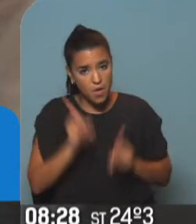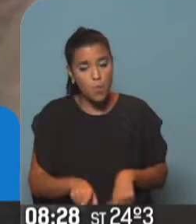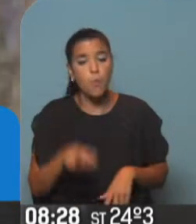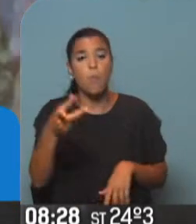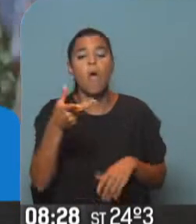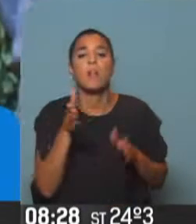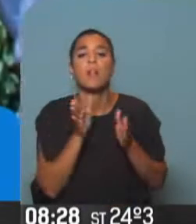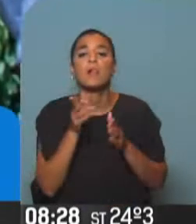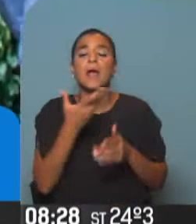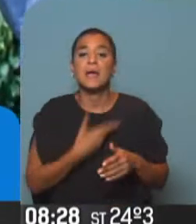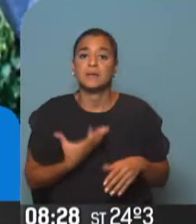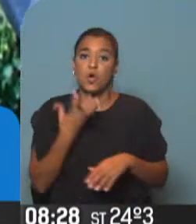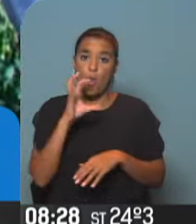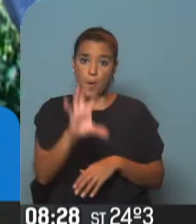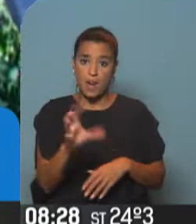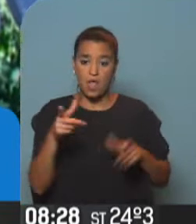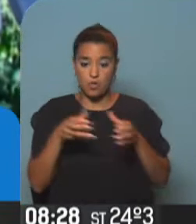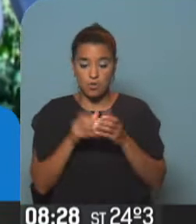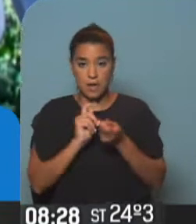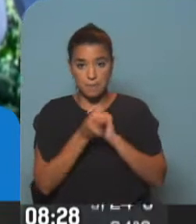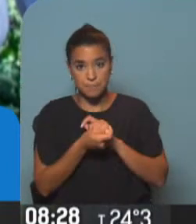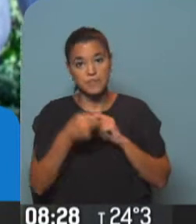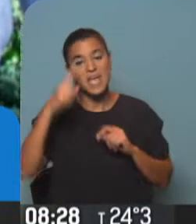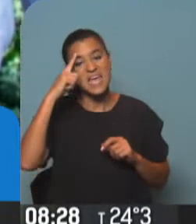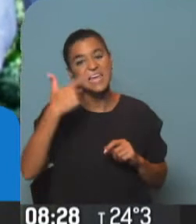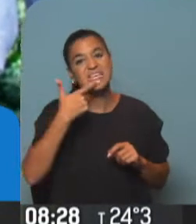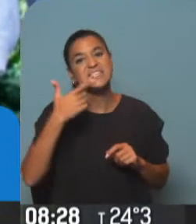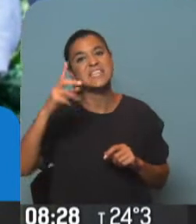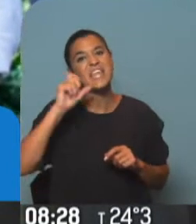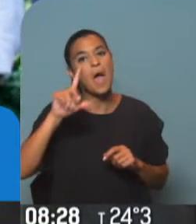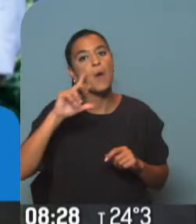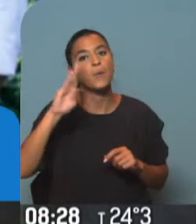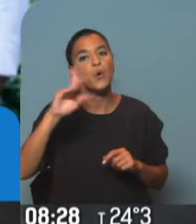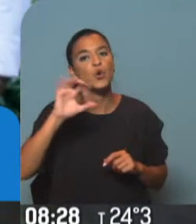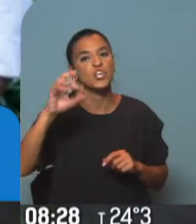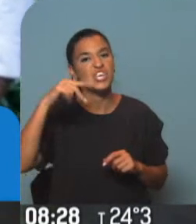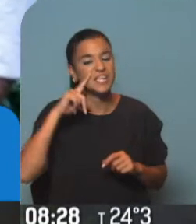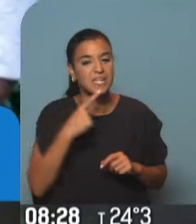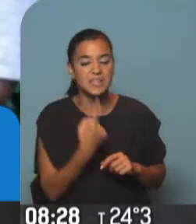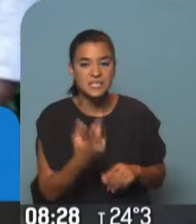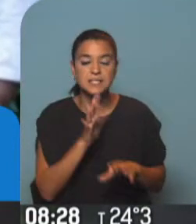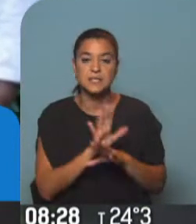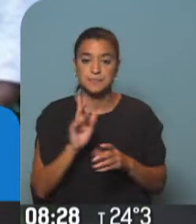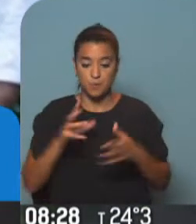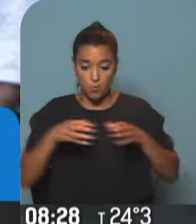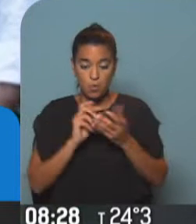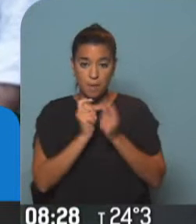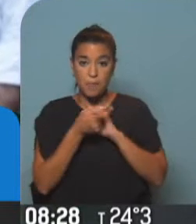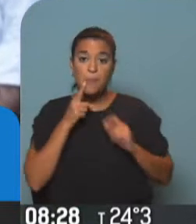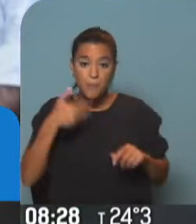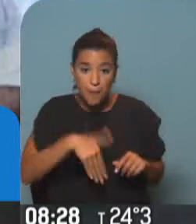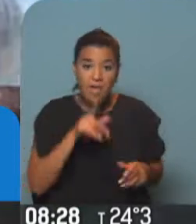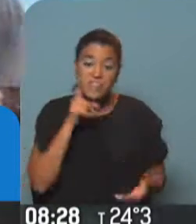candidato a gobernador por cambiemos humberto schiavoni aunque el senador aclaró que cambiemos va a decidir